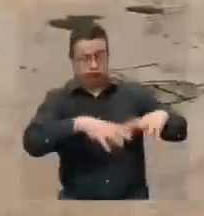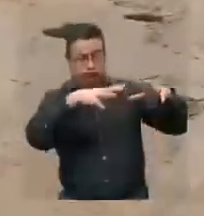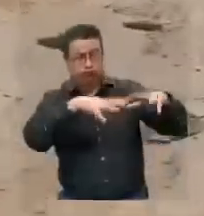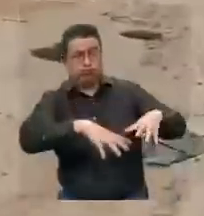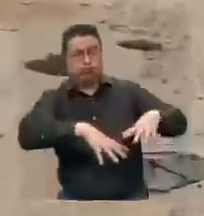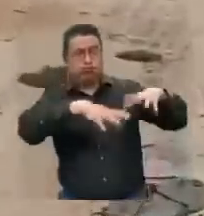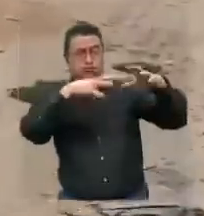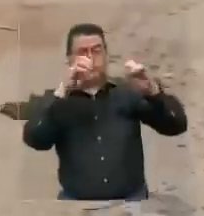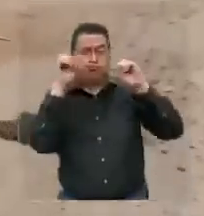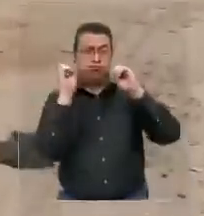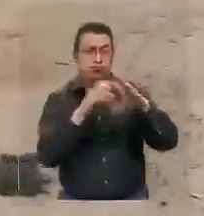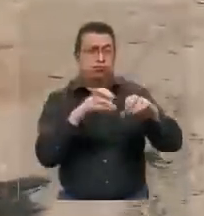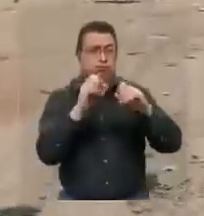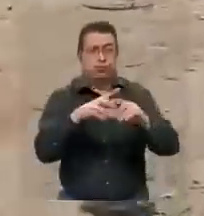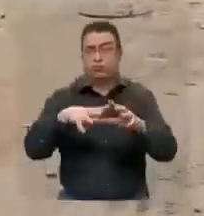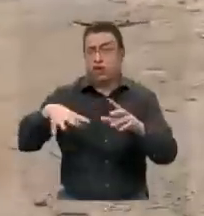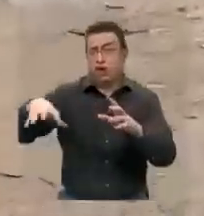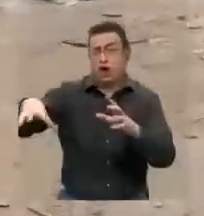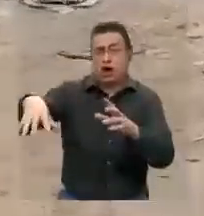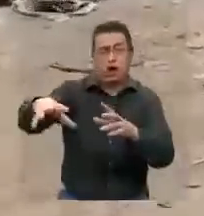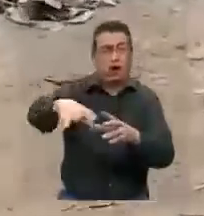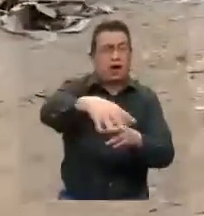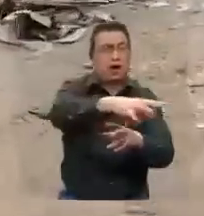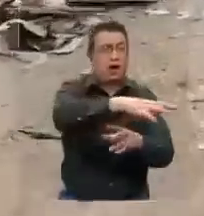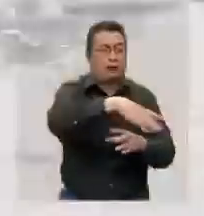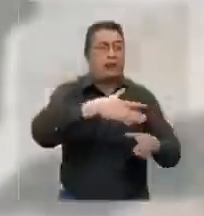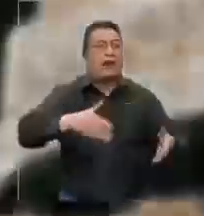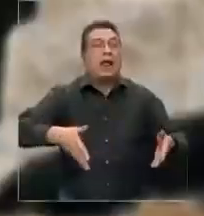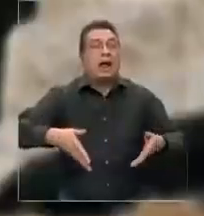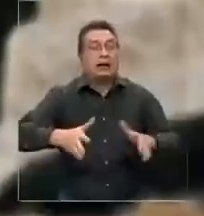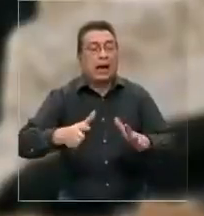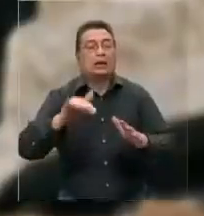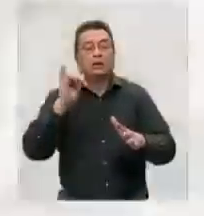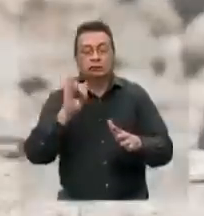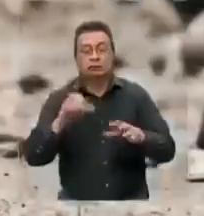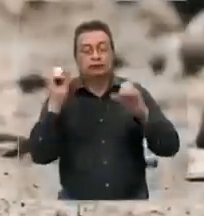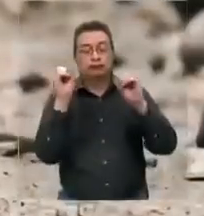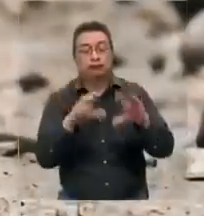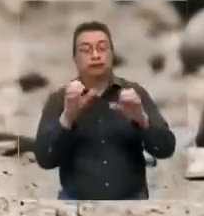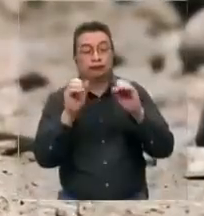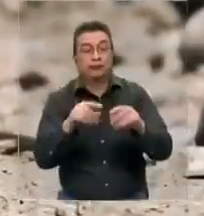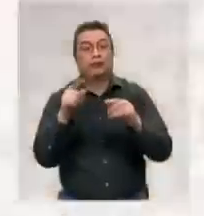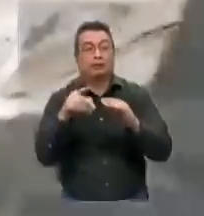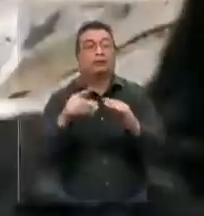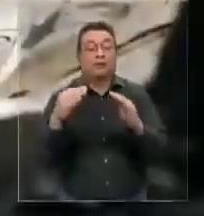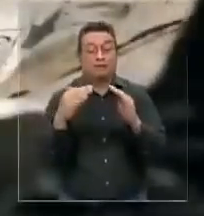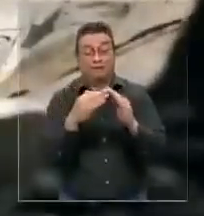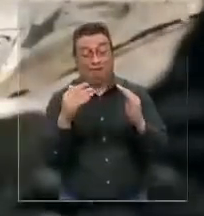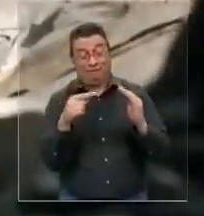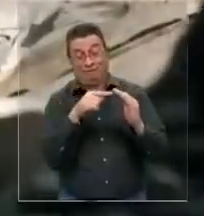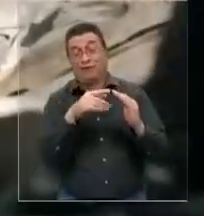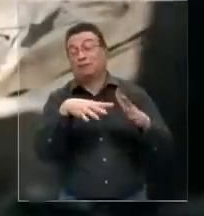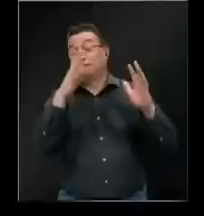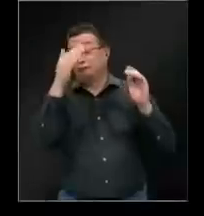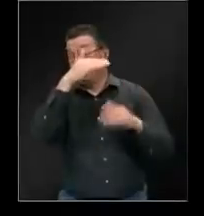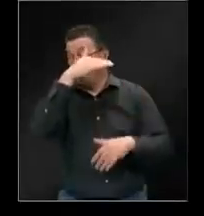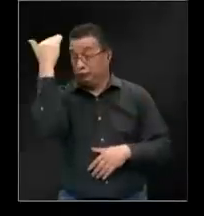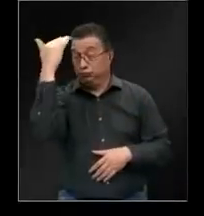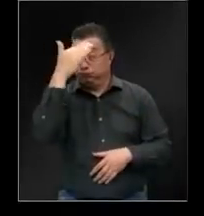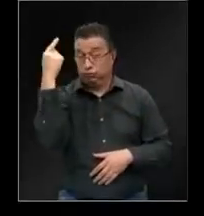de basura por todos lados han invadido las calles y se han convertido en el vecino más